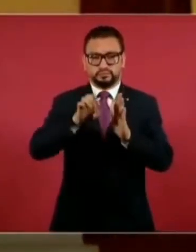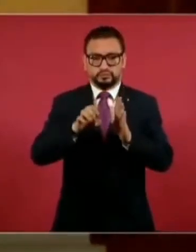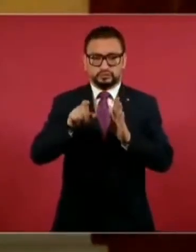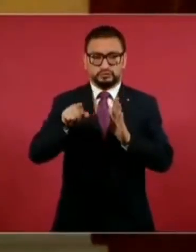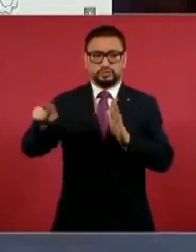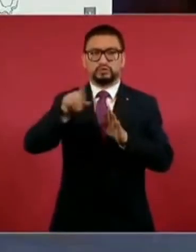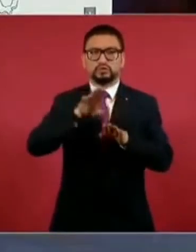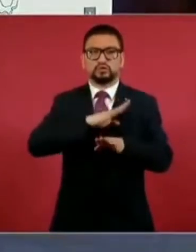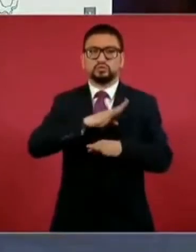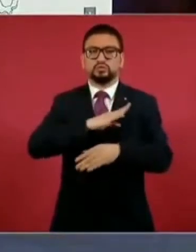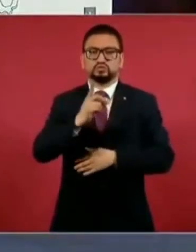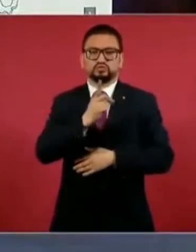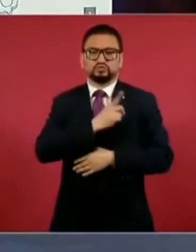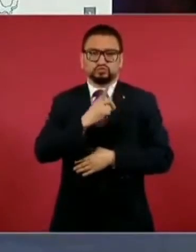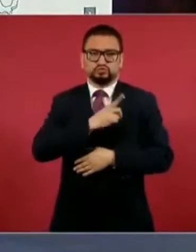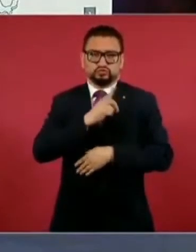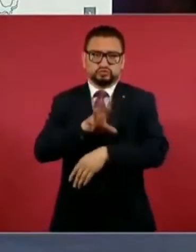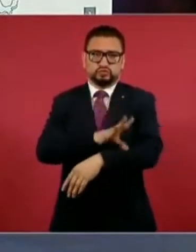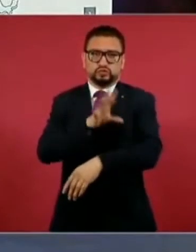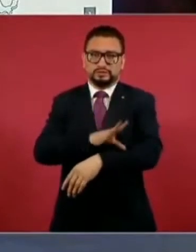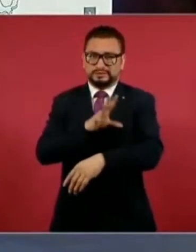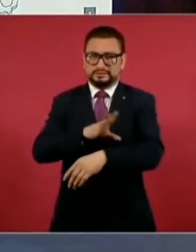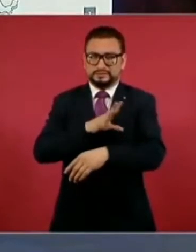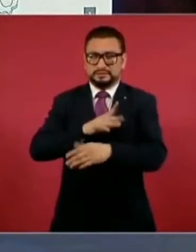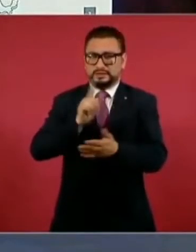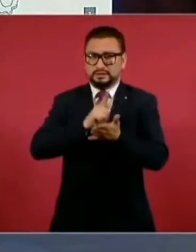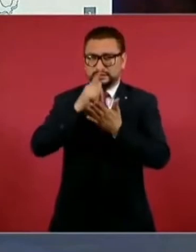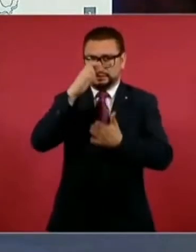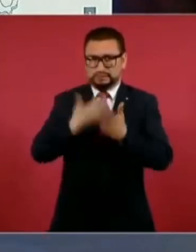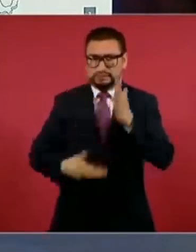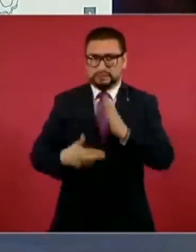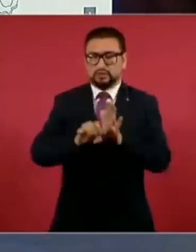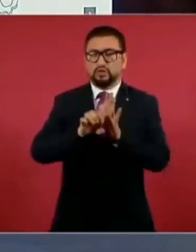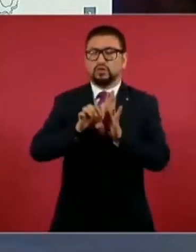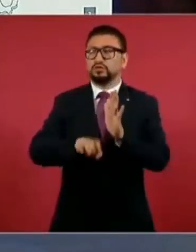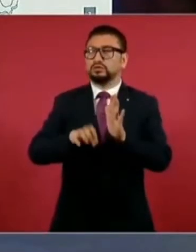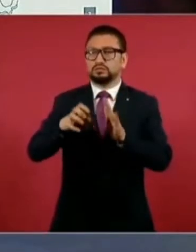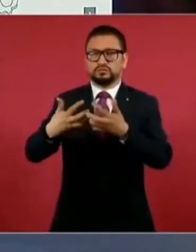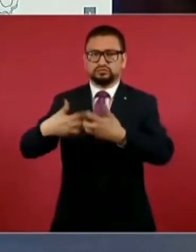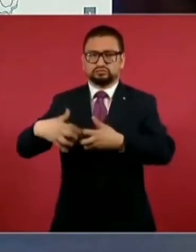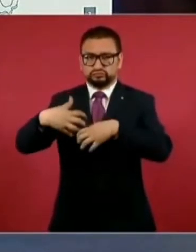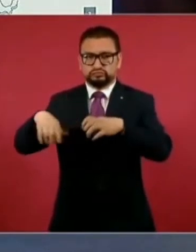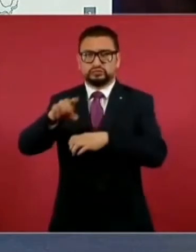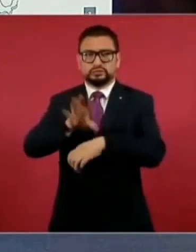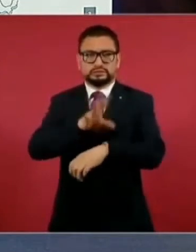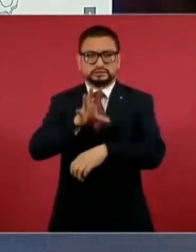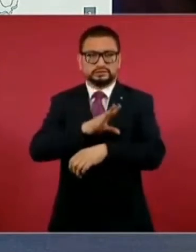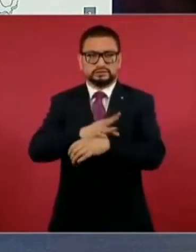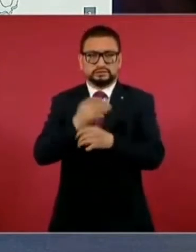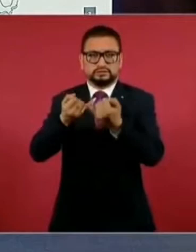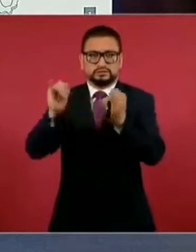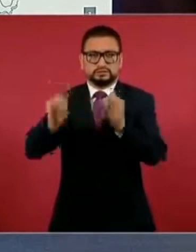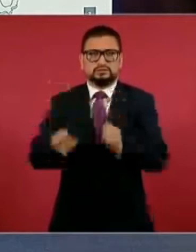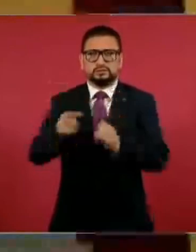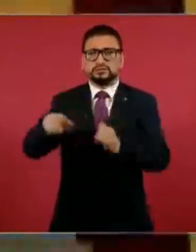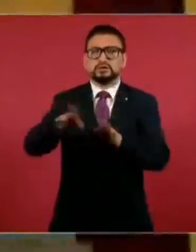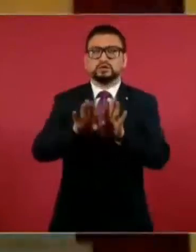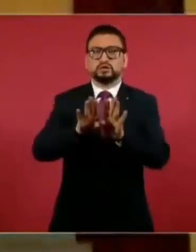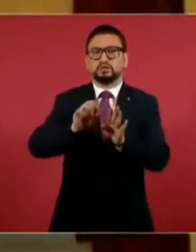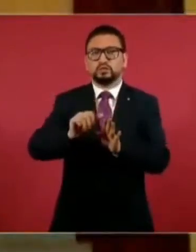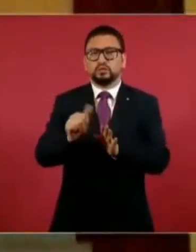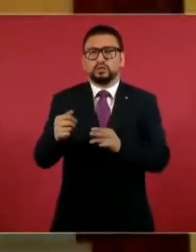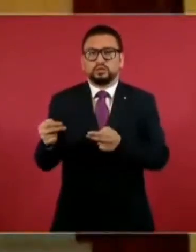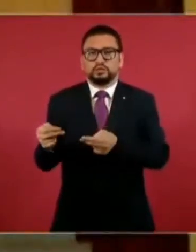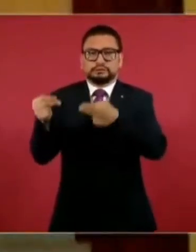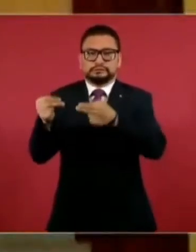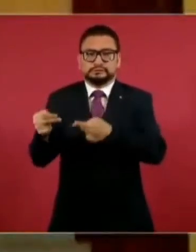de autoabasto ilegal o los productores independientes de energía, operan en una especie de mercado paralelo.